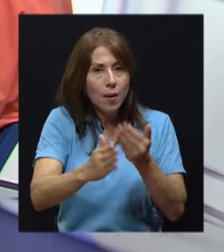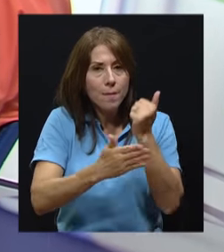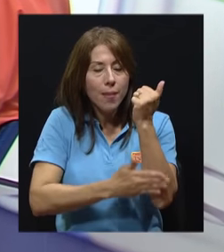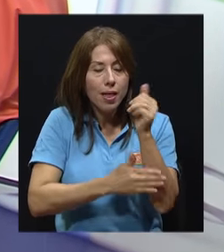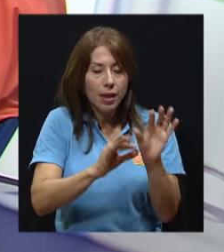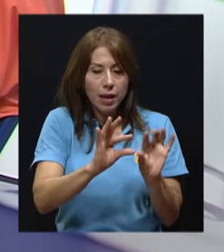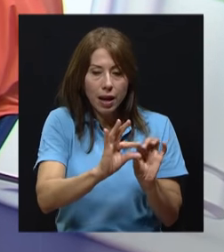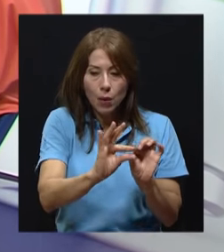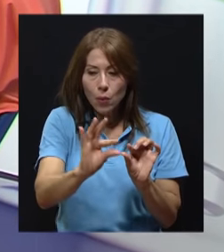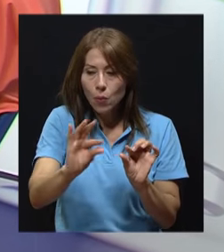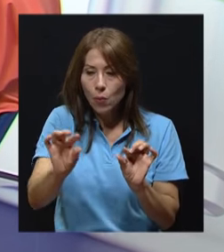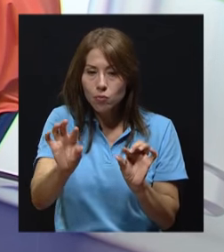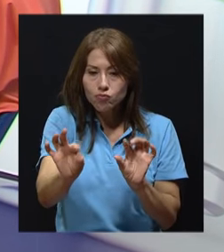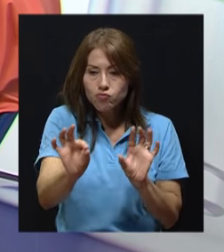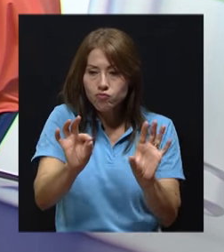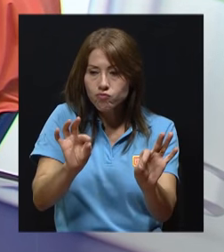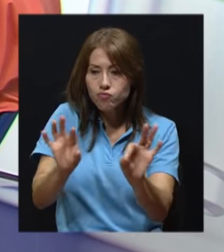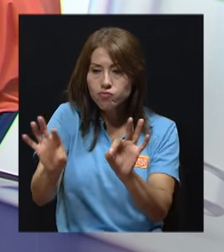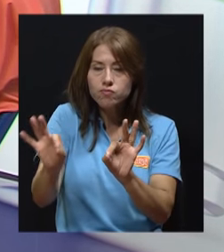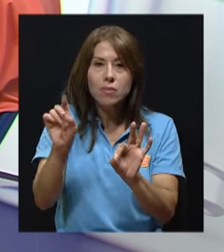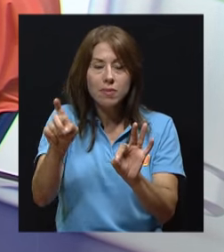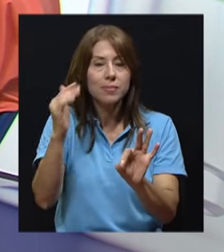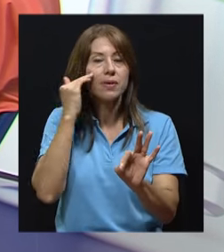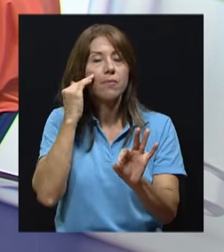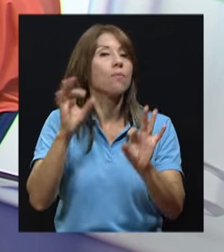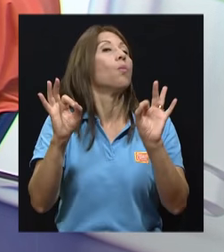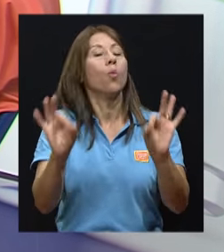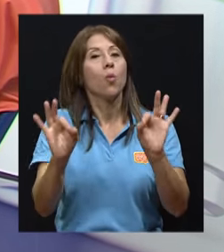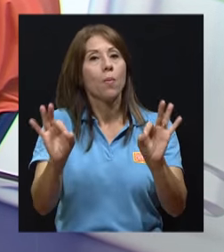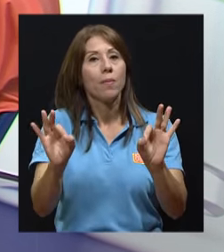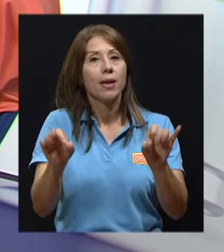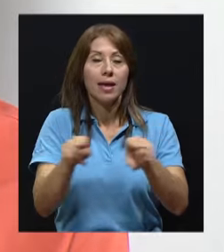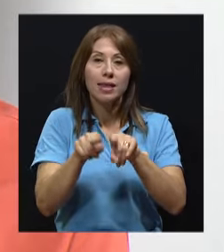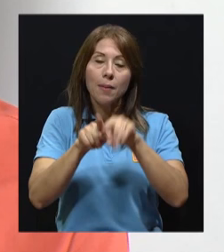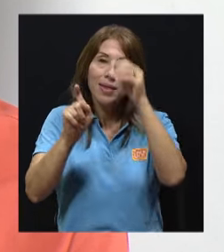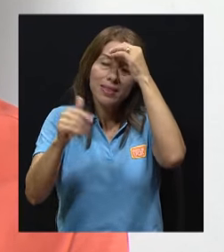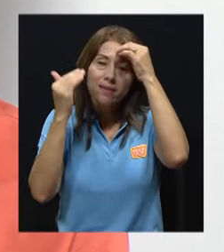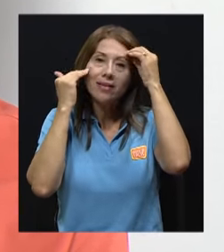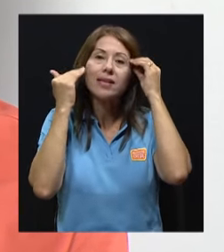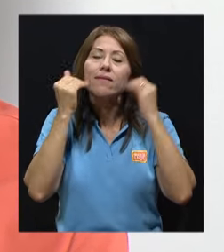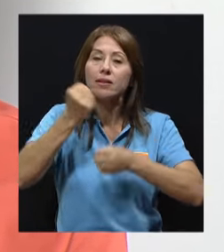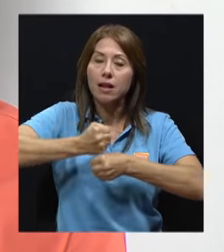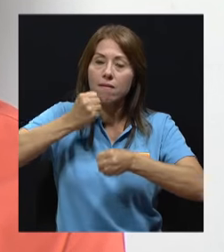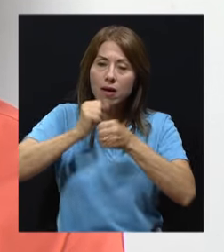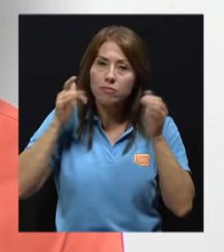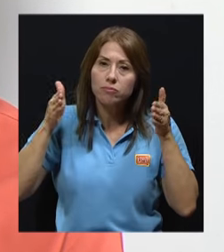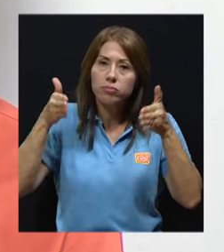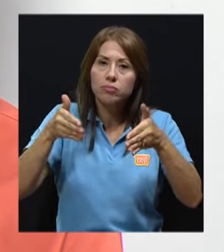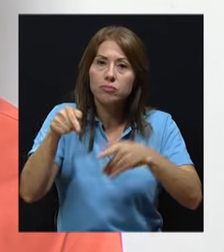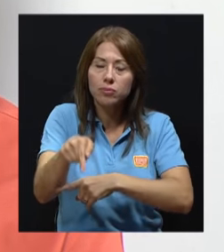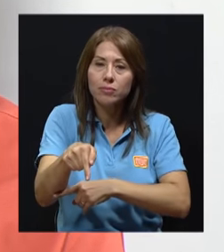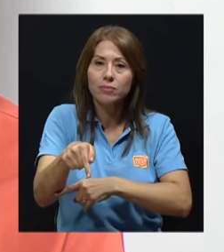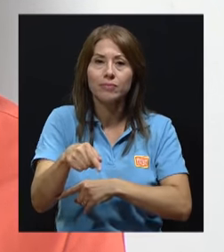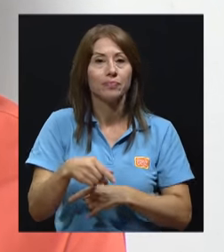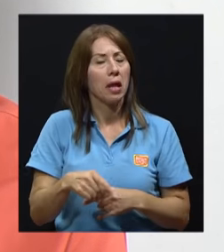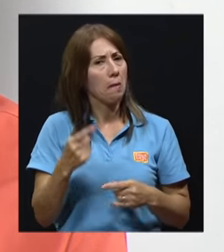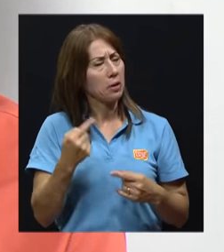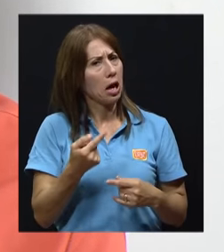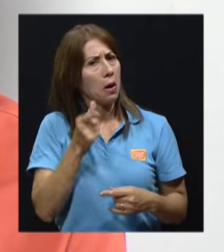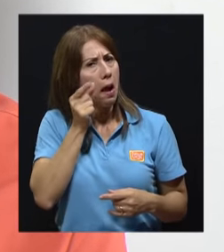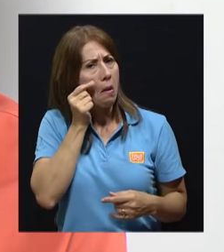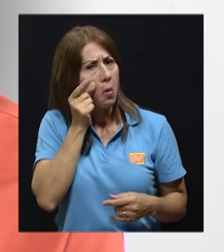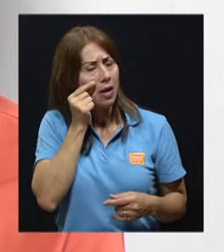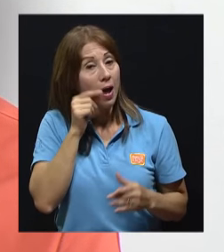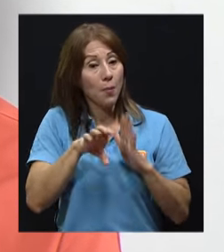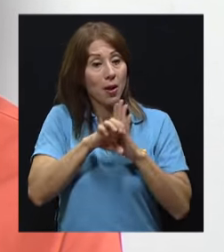Beta impresionante y luego hay que saber la cocinar Claro si sea el caso raciel ahora tengo curiosidad que